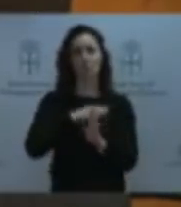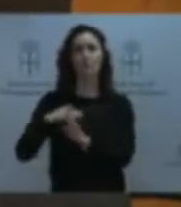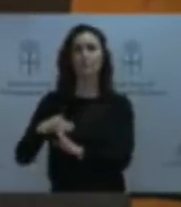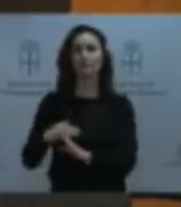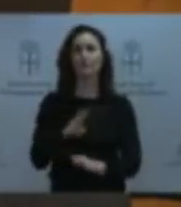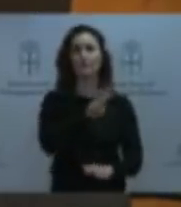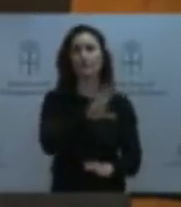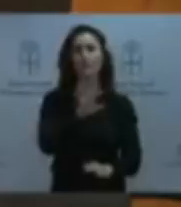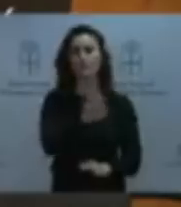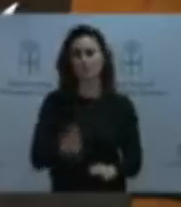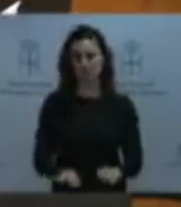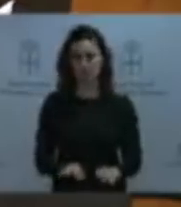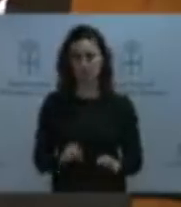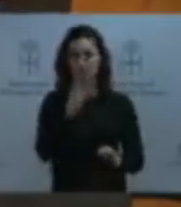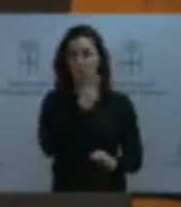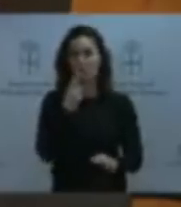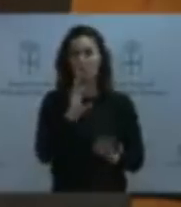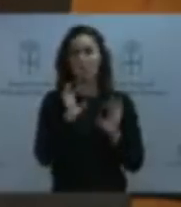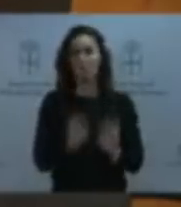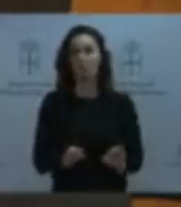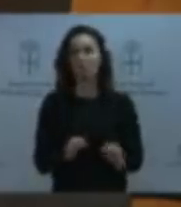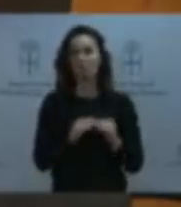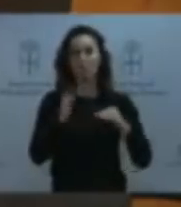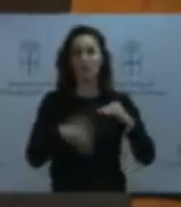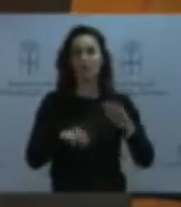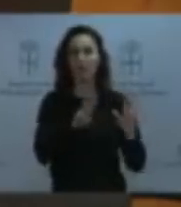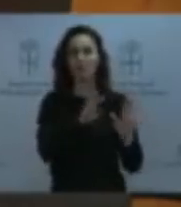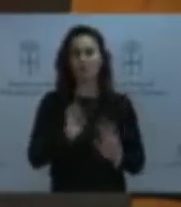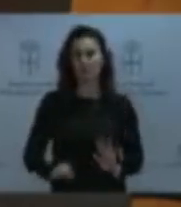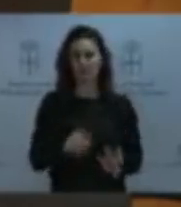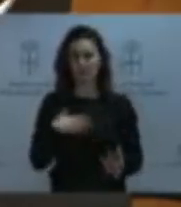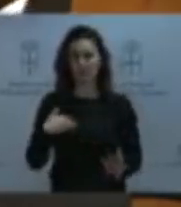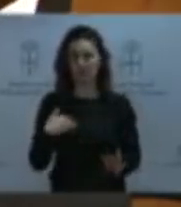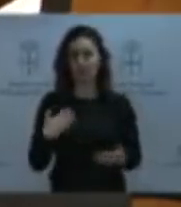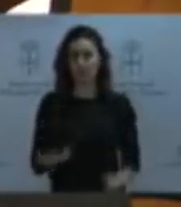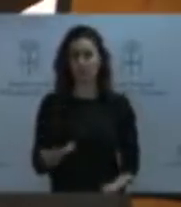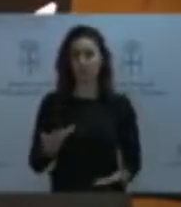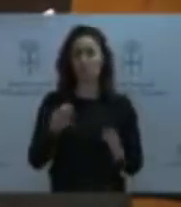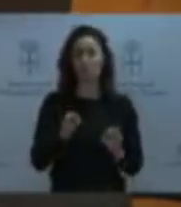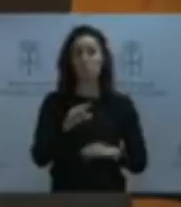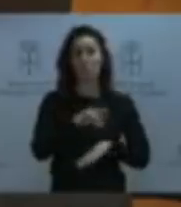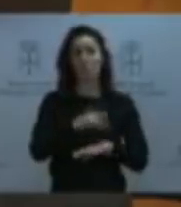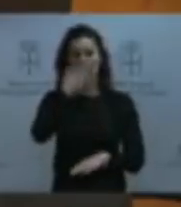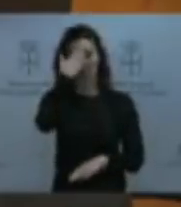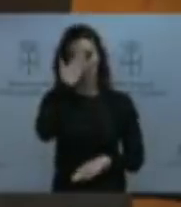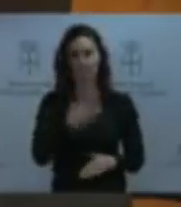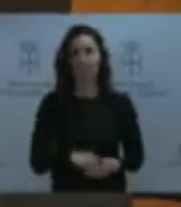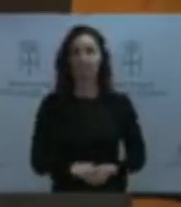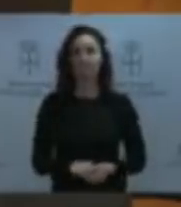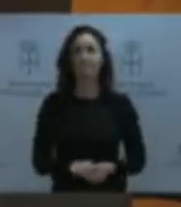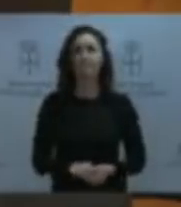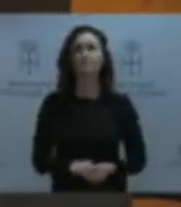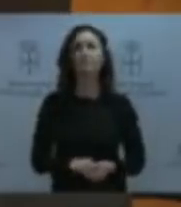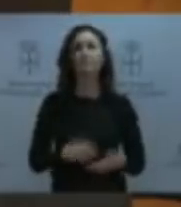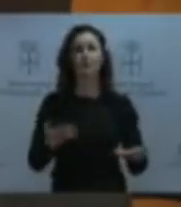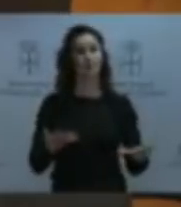dejarla por debajo del 8%. Dentro de los médicos de familia, se encuentra un